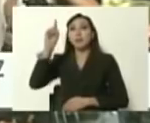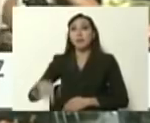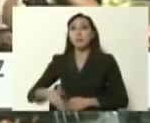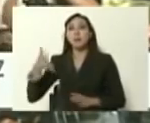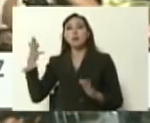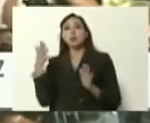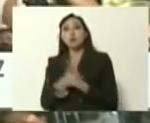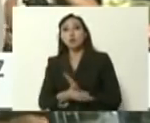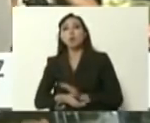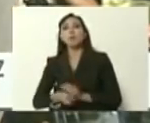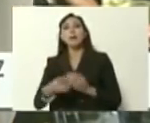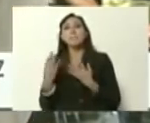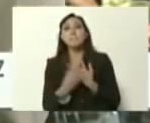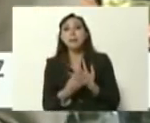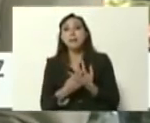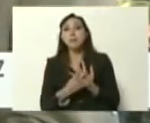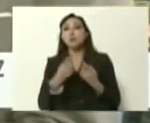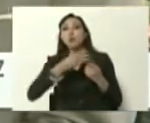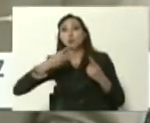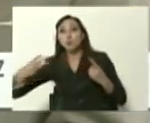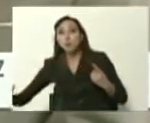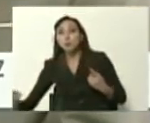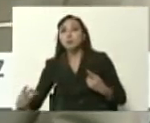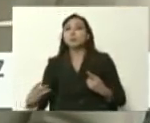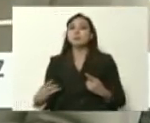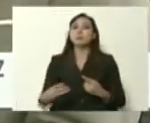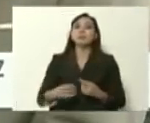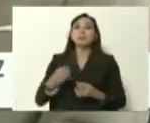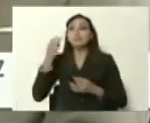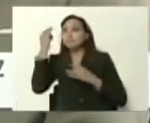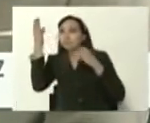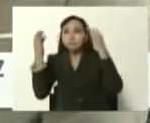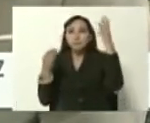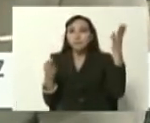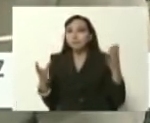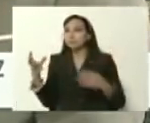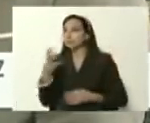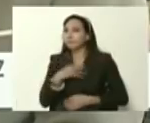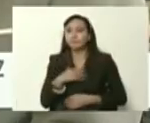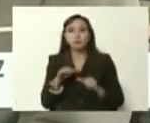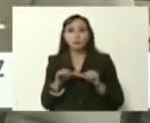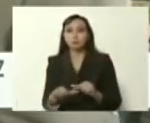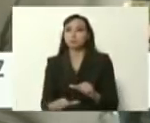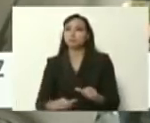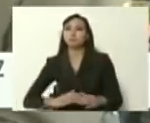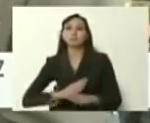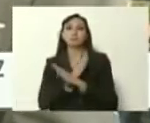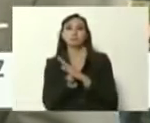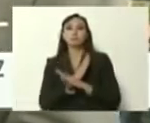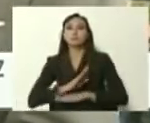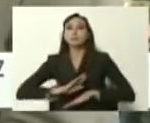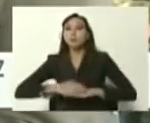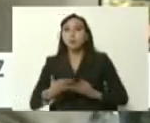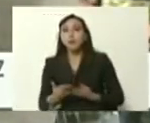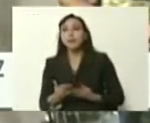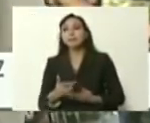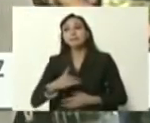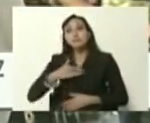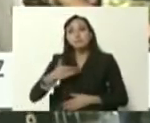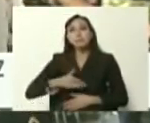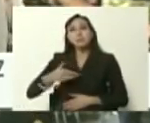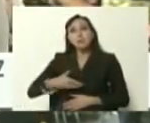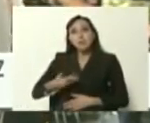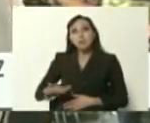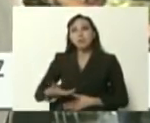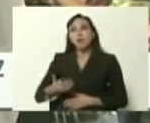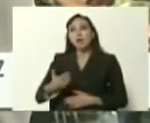de un matrimonio igualitario es una ficción jurídica que no puede proceder. Las relaciones sentimentales, si es el caso